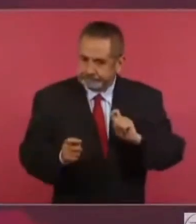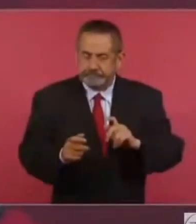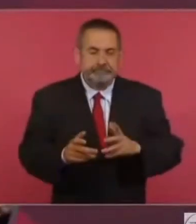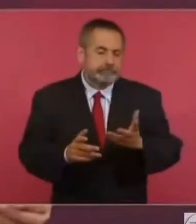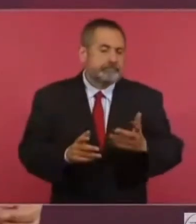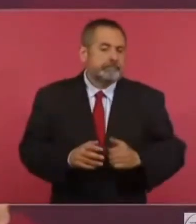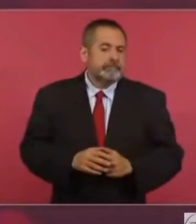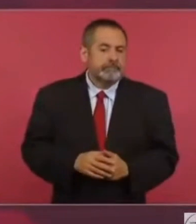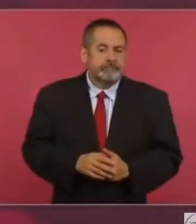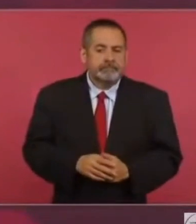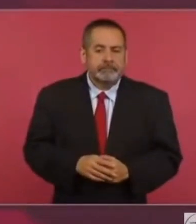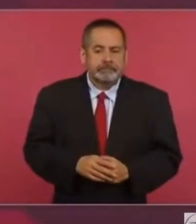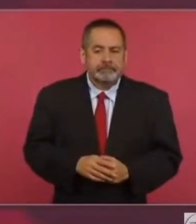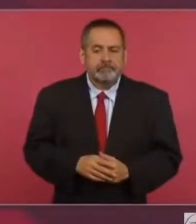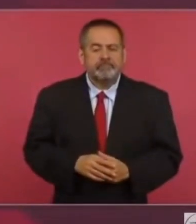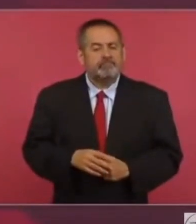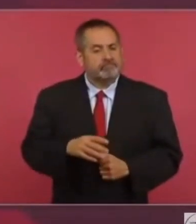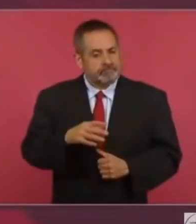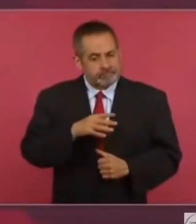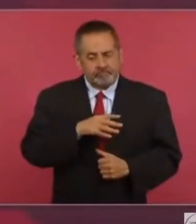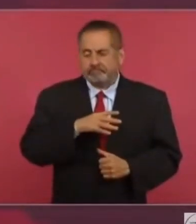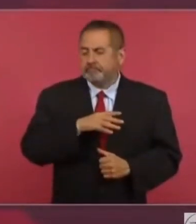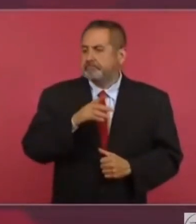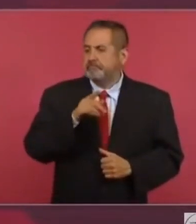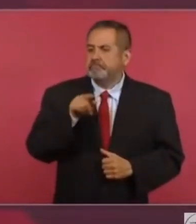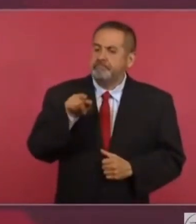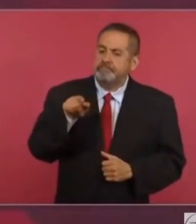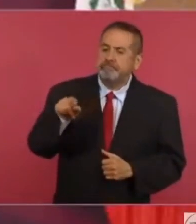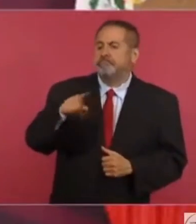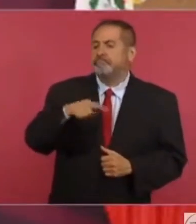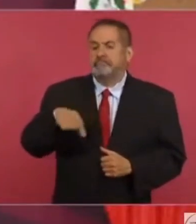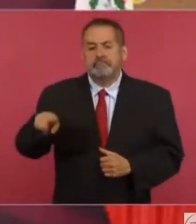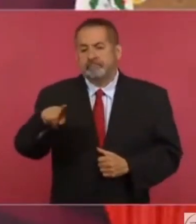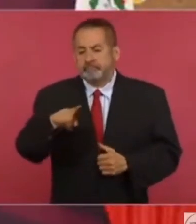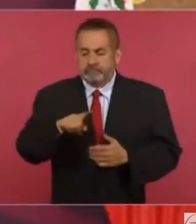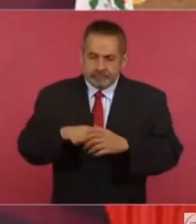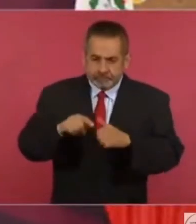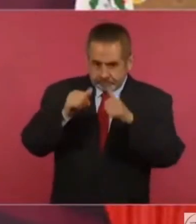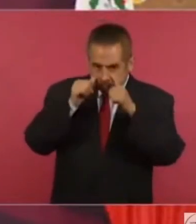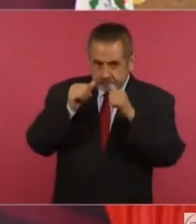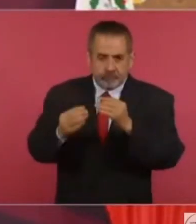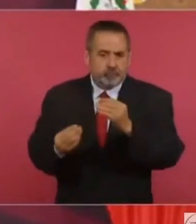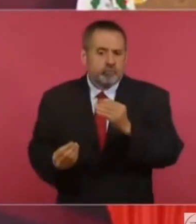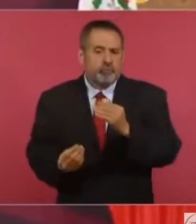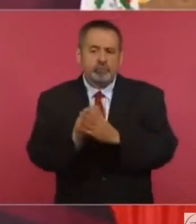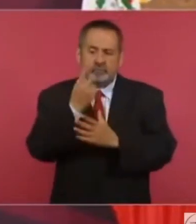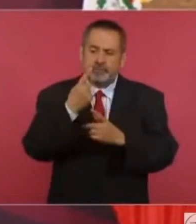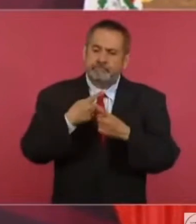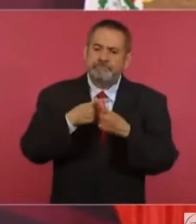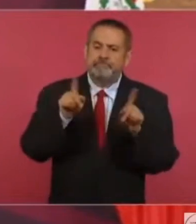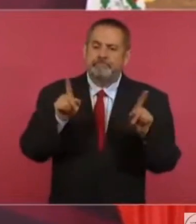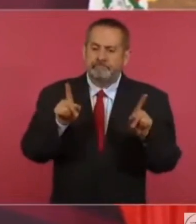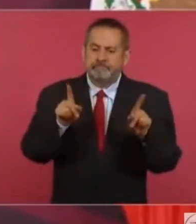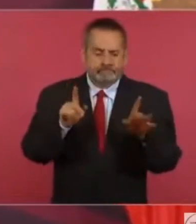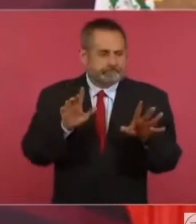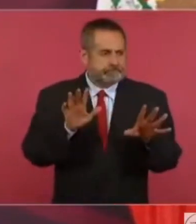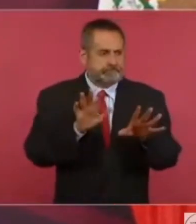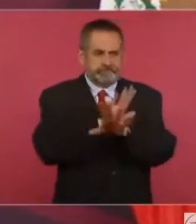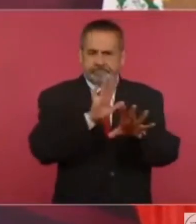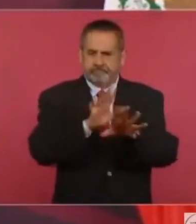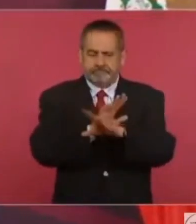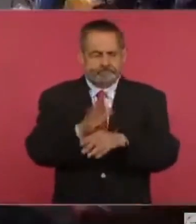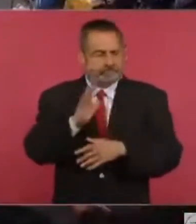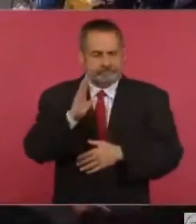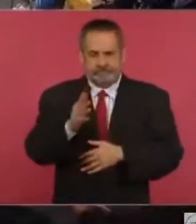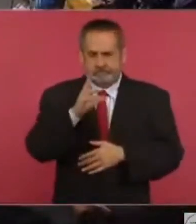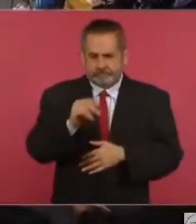de la existencia de una nueva realidad, que han habido reacomodos, que